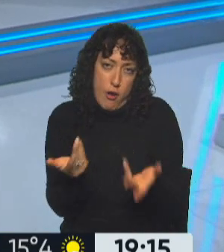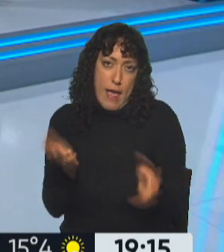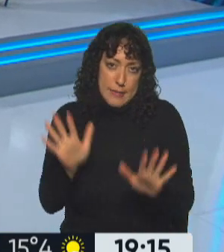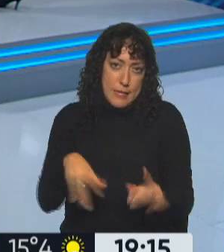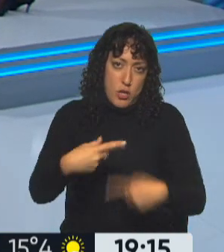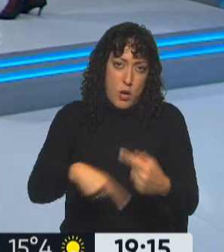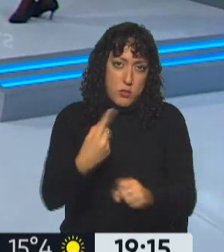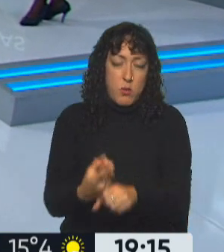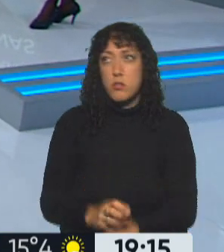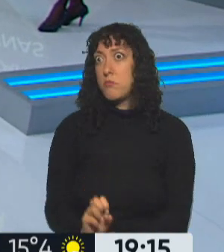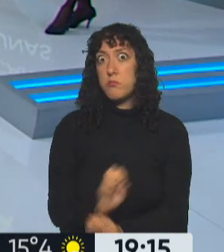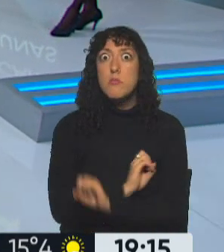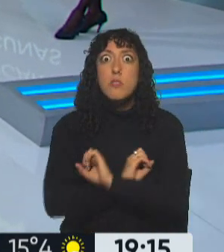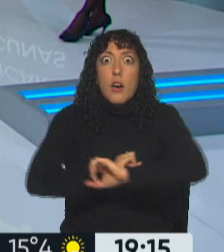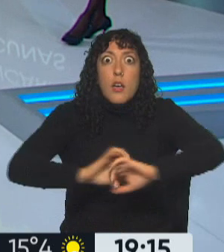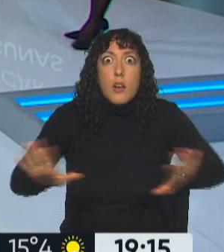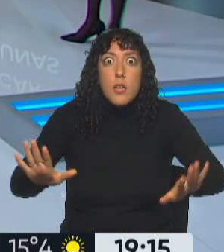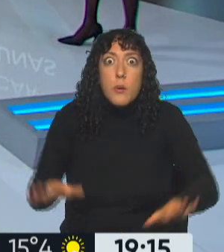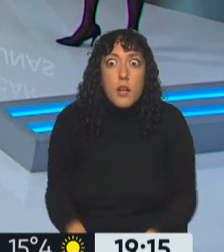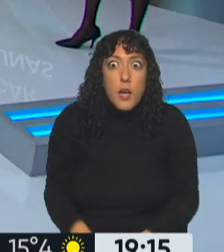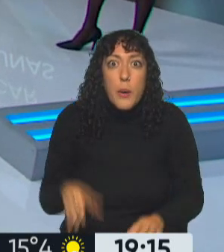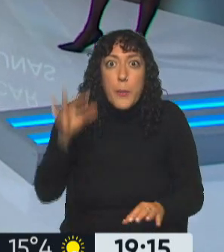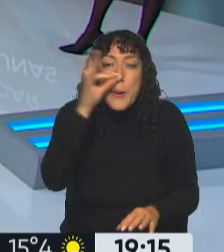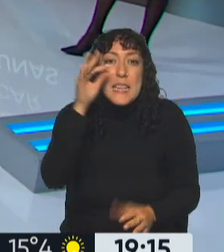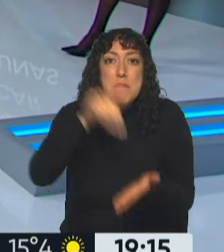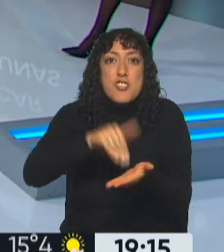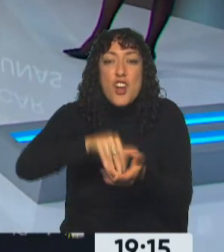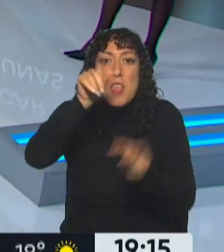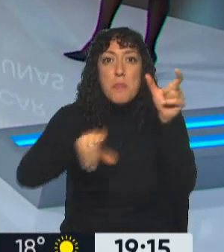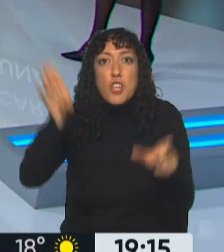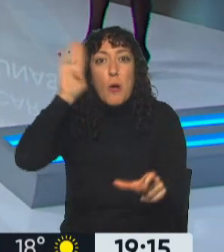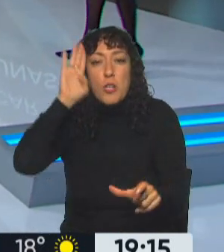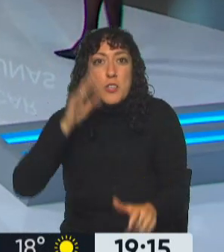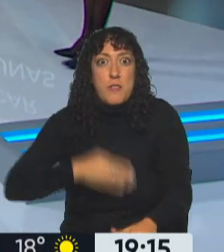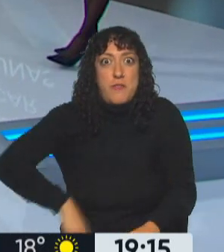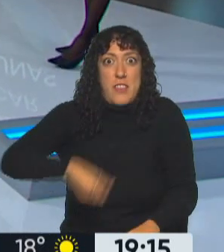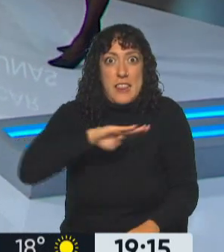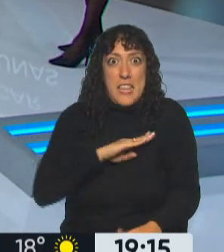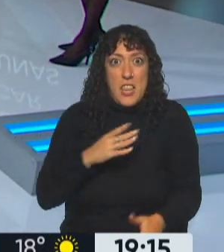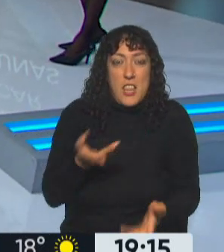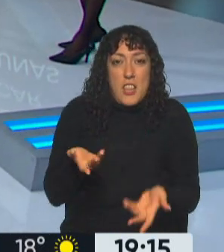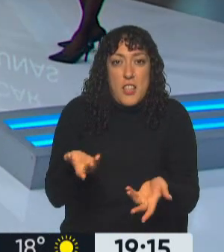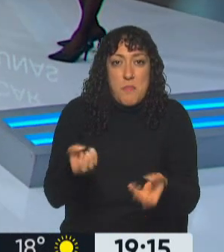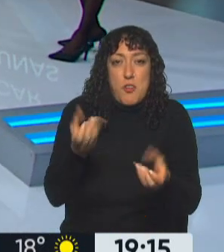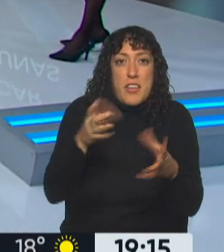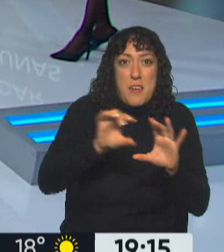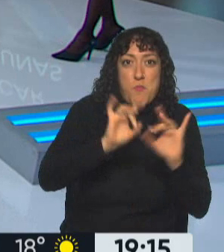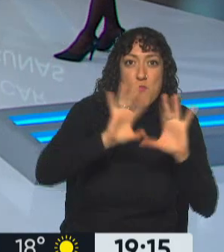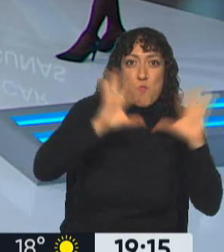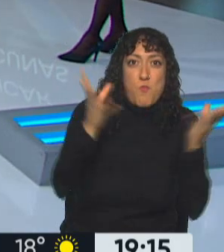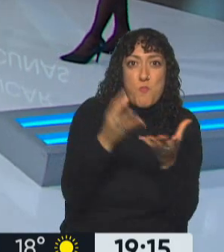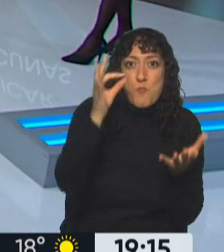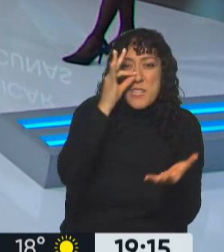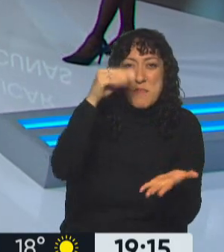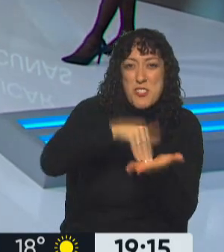No, terrible. Se Terrible. indigna 20 millones de personas, Sí. señor Jair Bolsonaro, se cobró el COVID. Triste, lamentable, porque encima